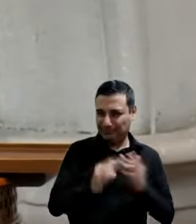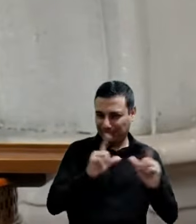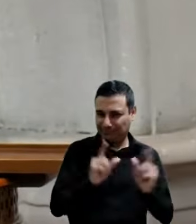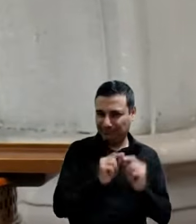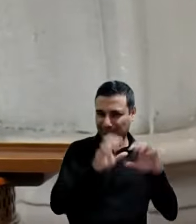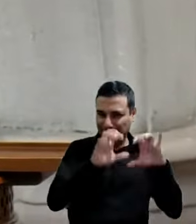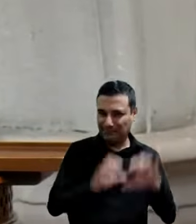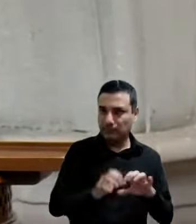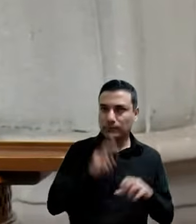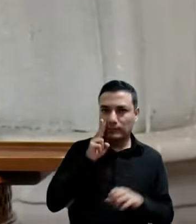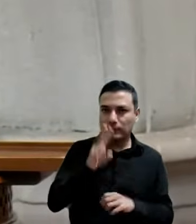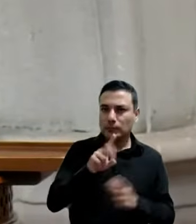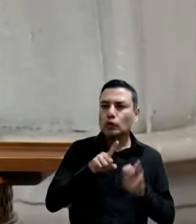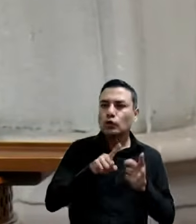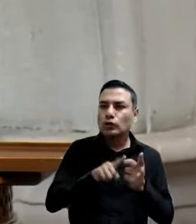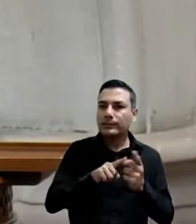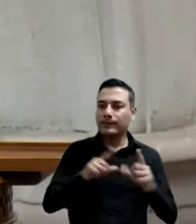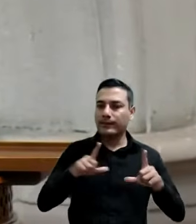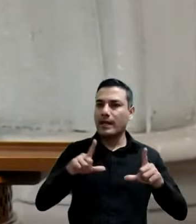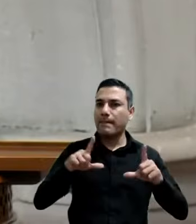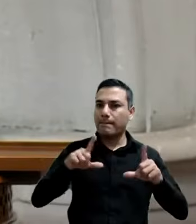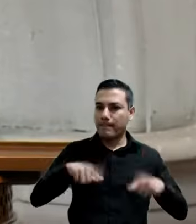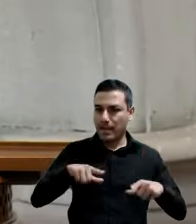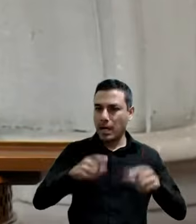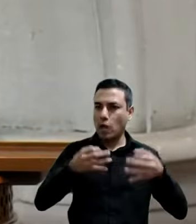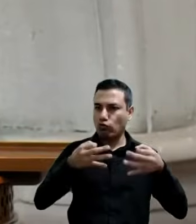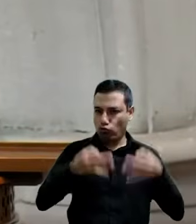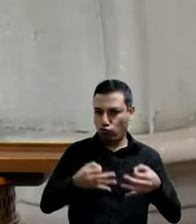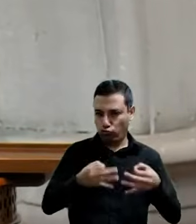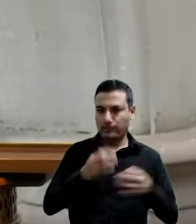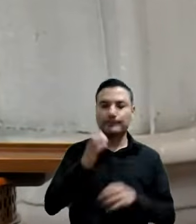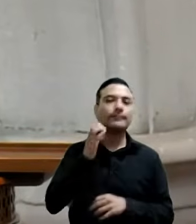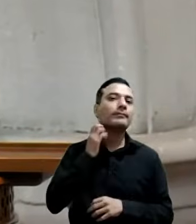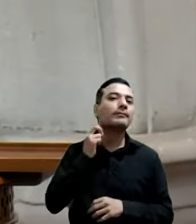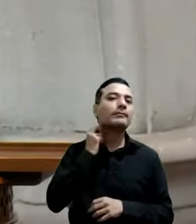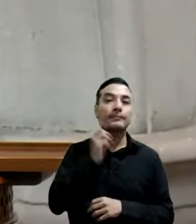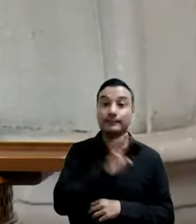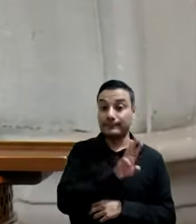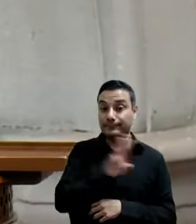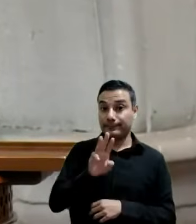su consulta en la página oficial de la Cámara de Diputados,